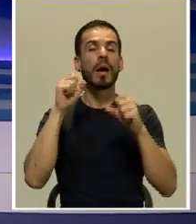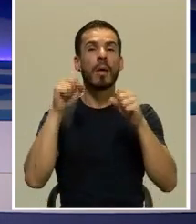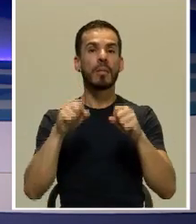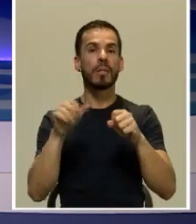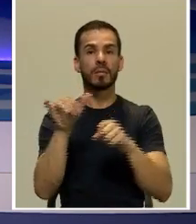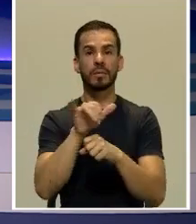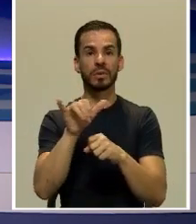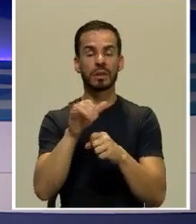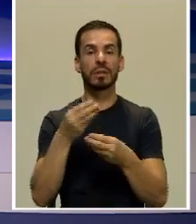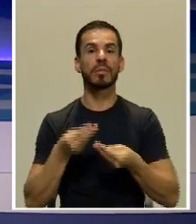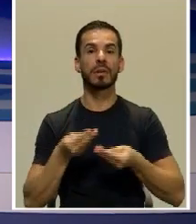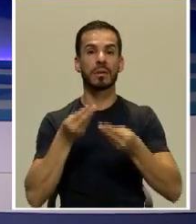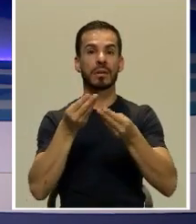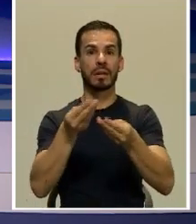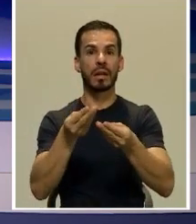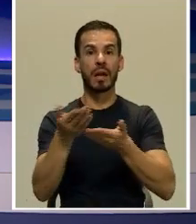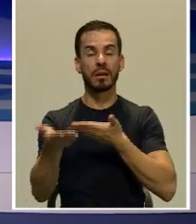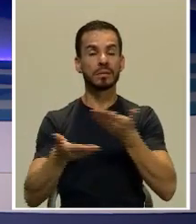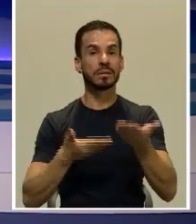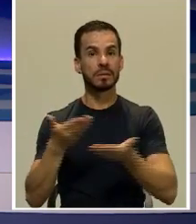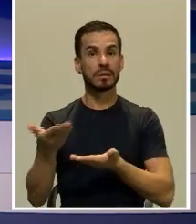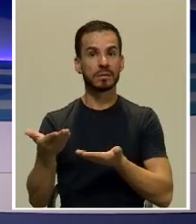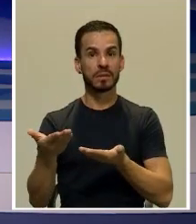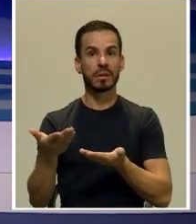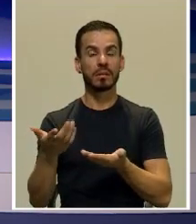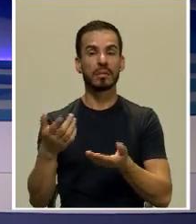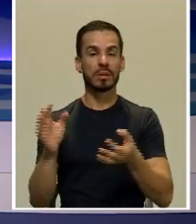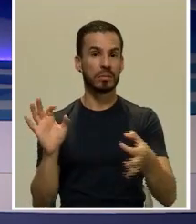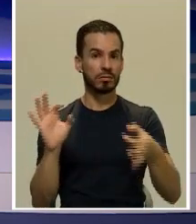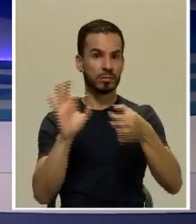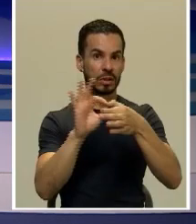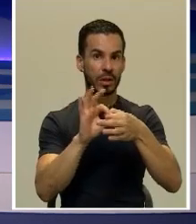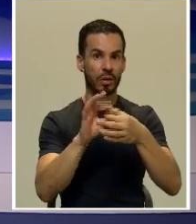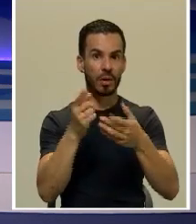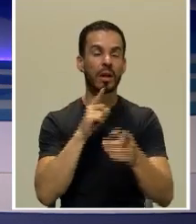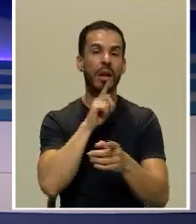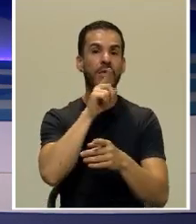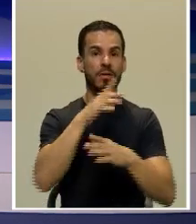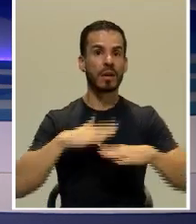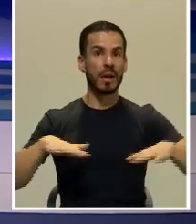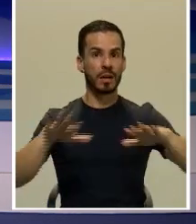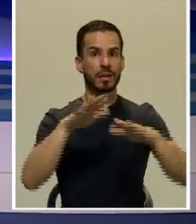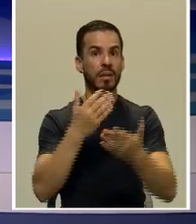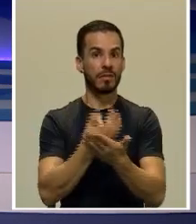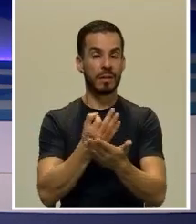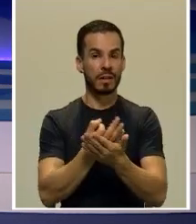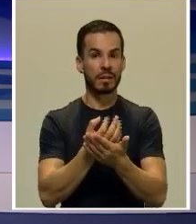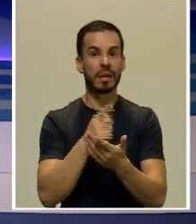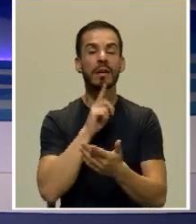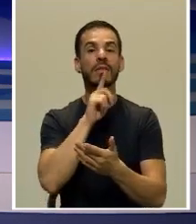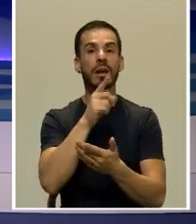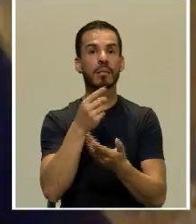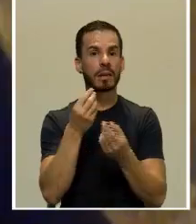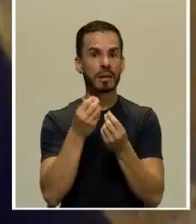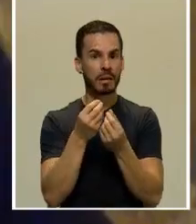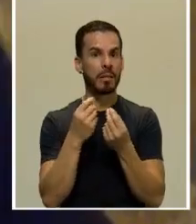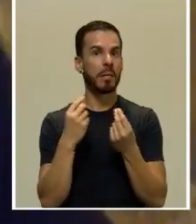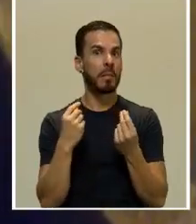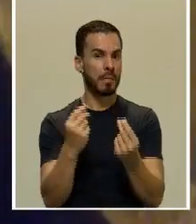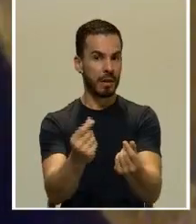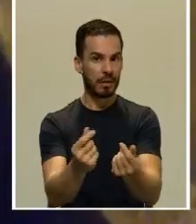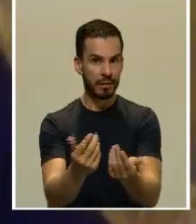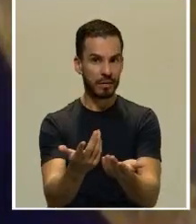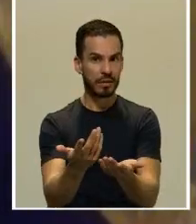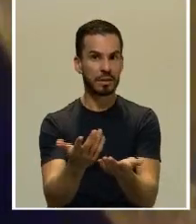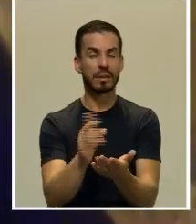poder también dar un servicio que esté de acuerdo a una realidad financiera y que realmente sea mucho más eficiente. Además,